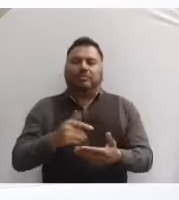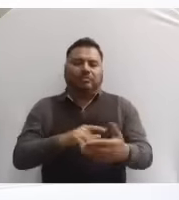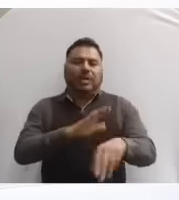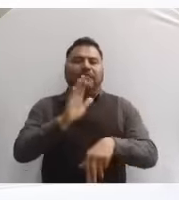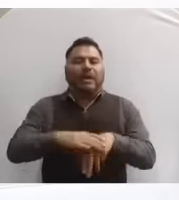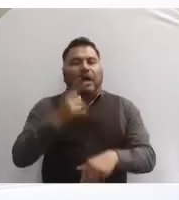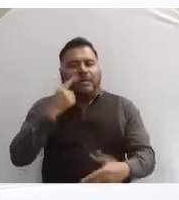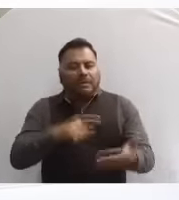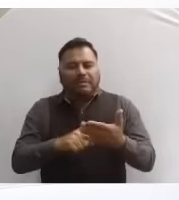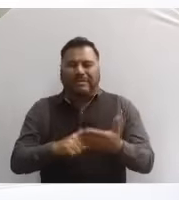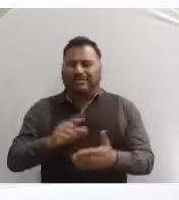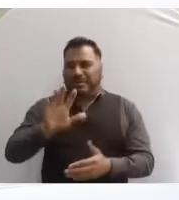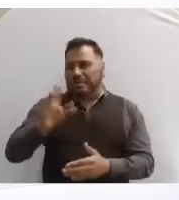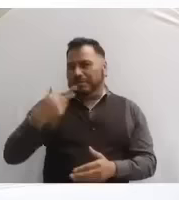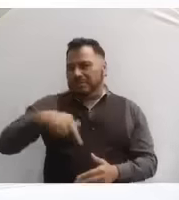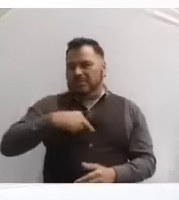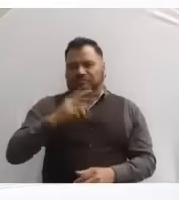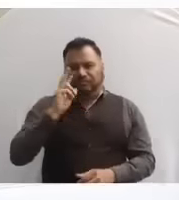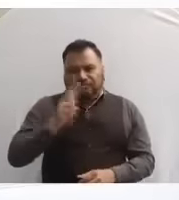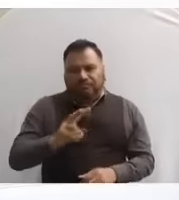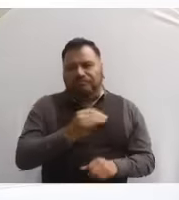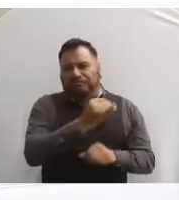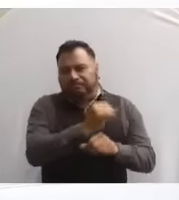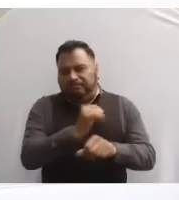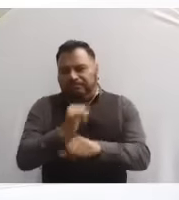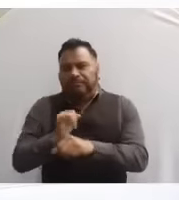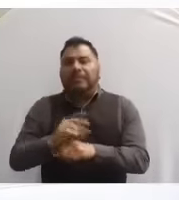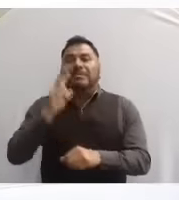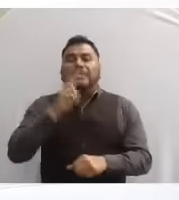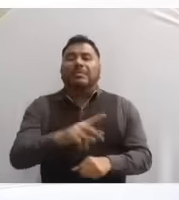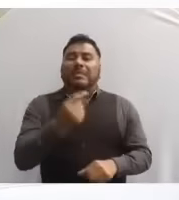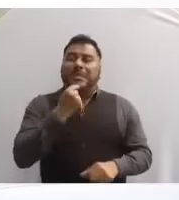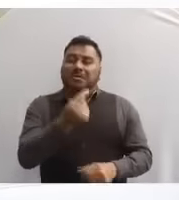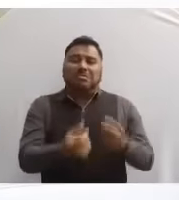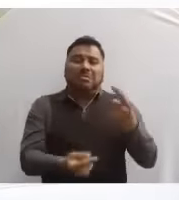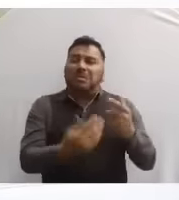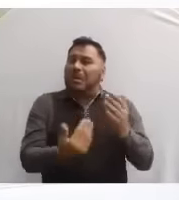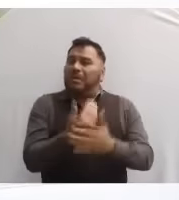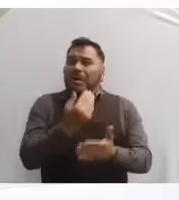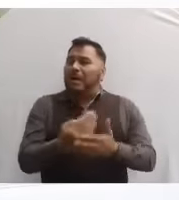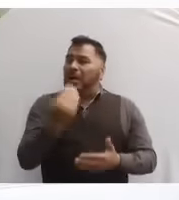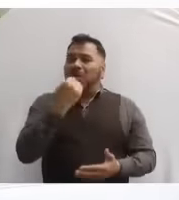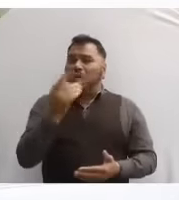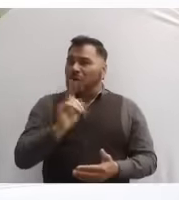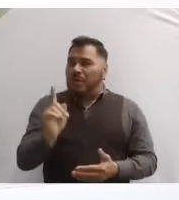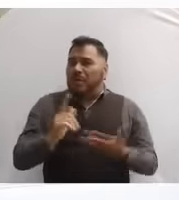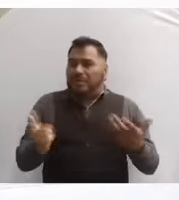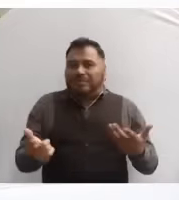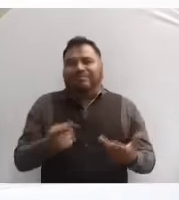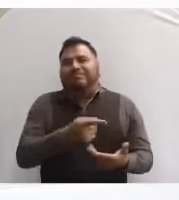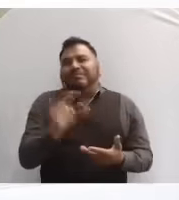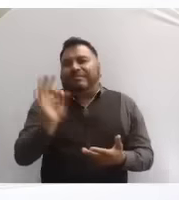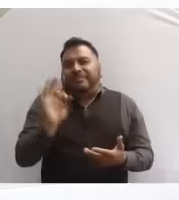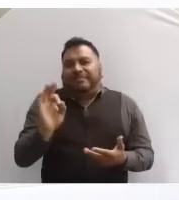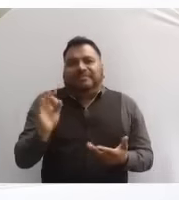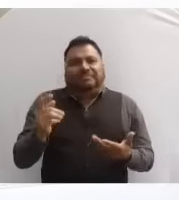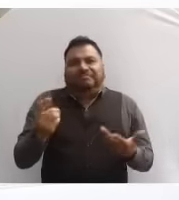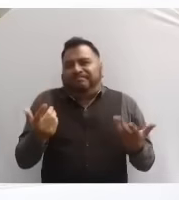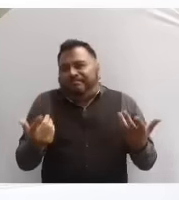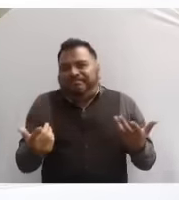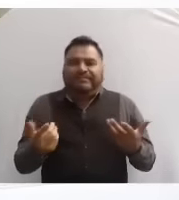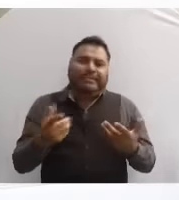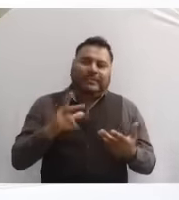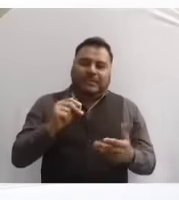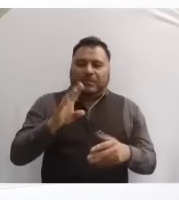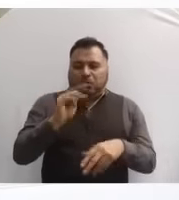una investigación, vimos que los niños, las niñas que no desayunaban, pues a lo mejor no tenían 9